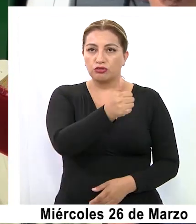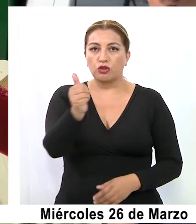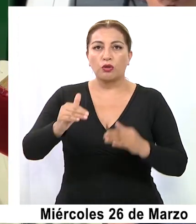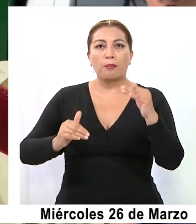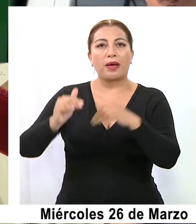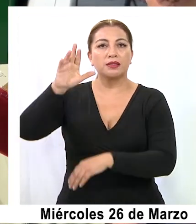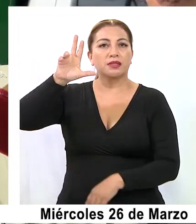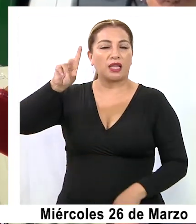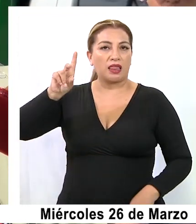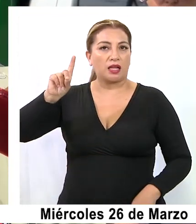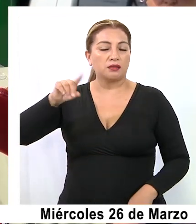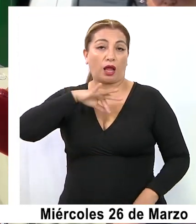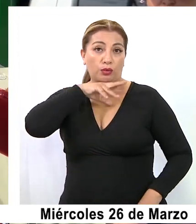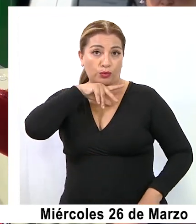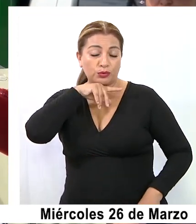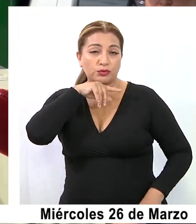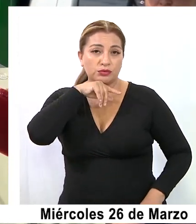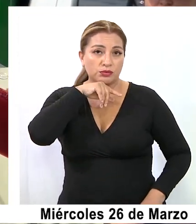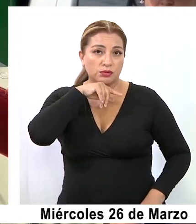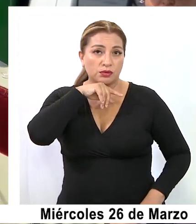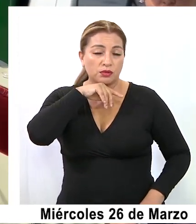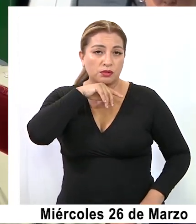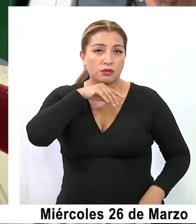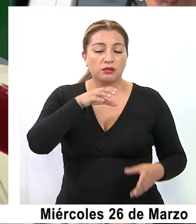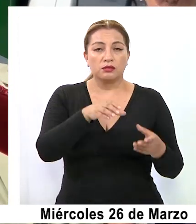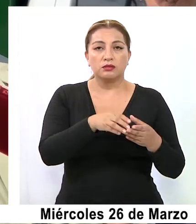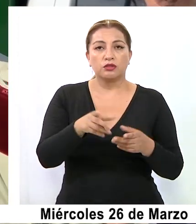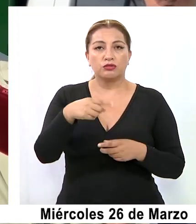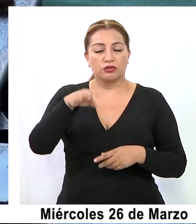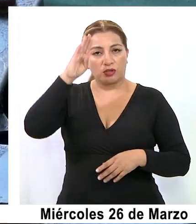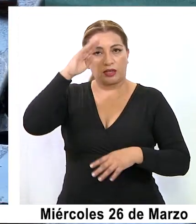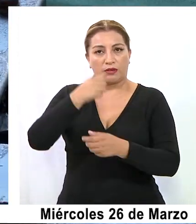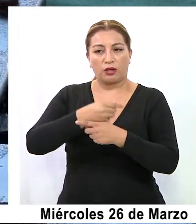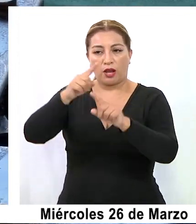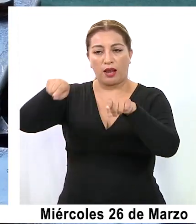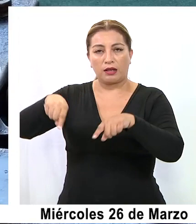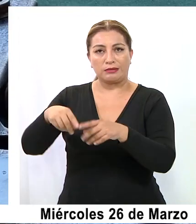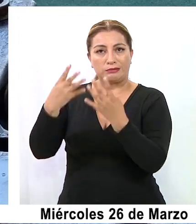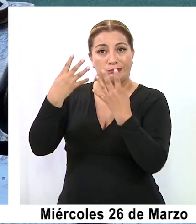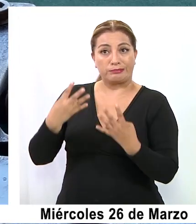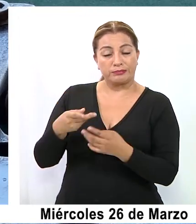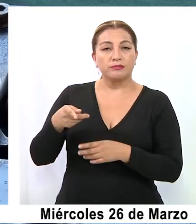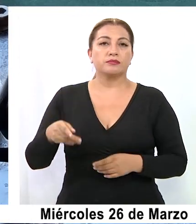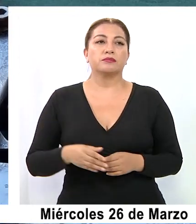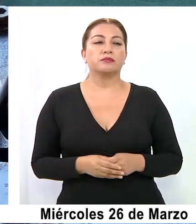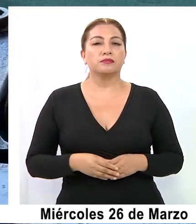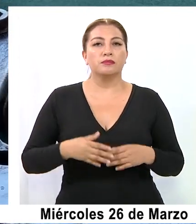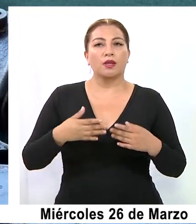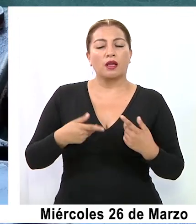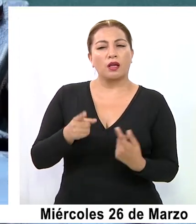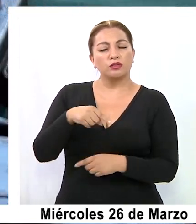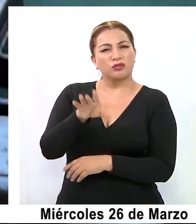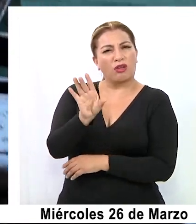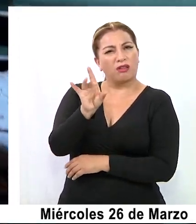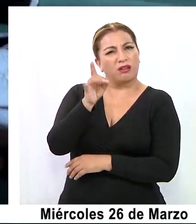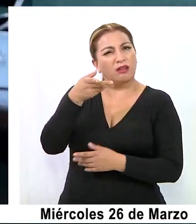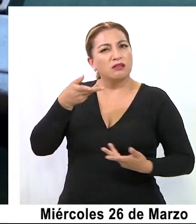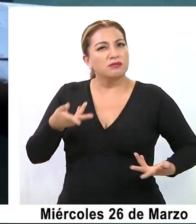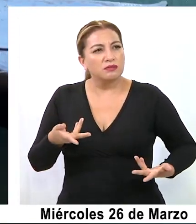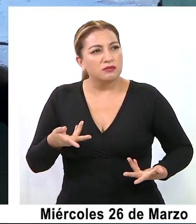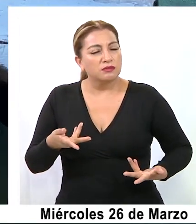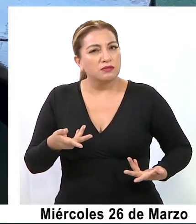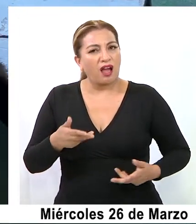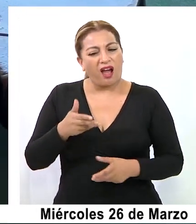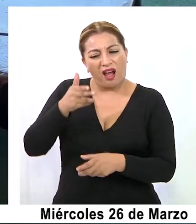mayores de edad, adultos, y pasarán a control de detención. Para la policía llama la atención que este